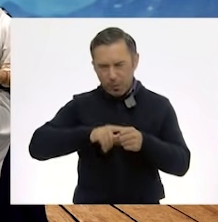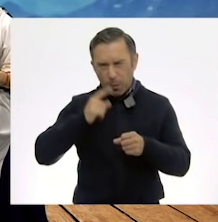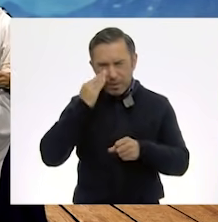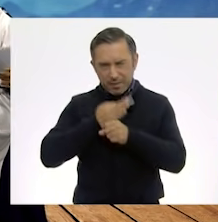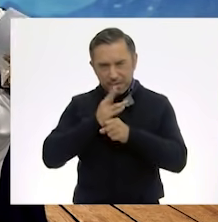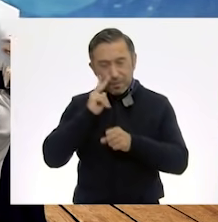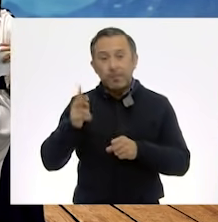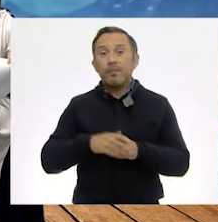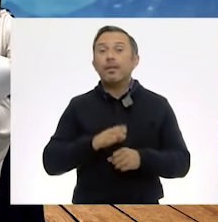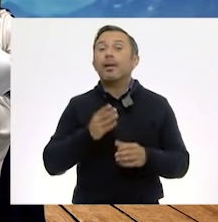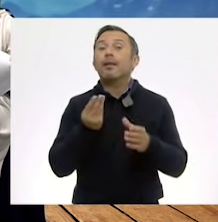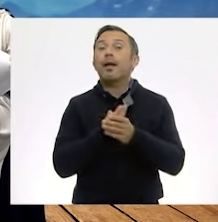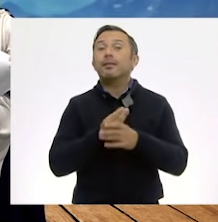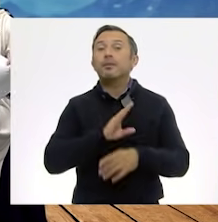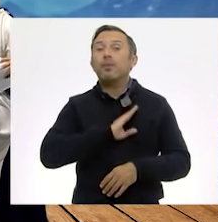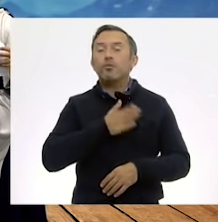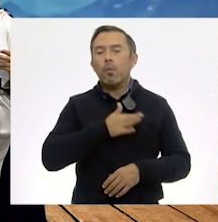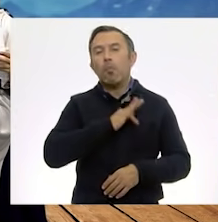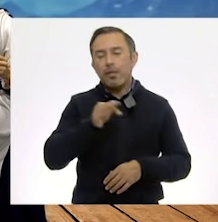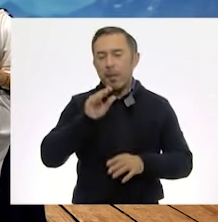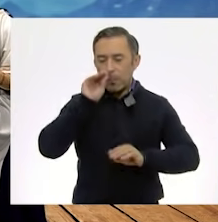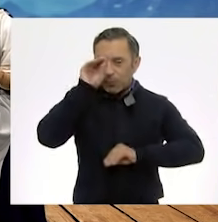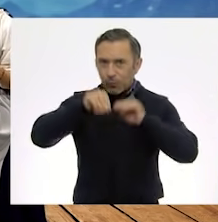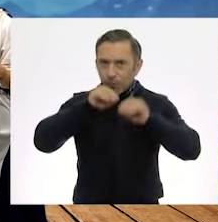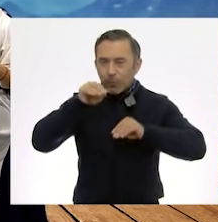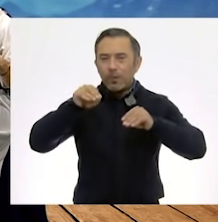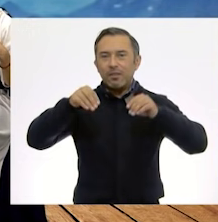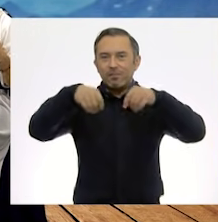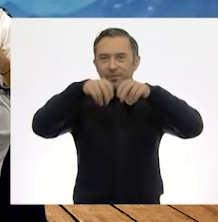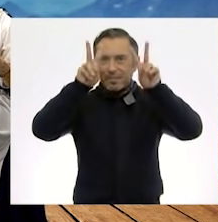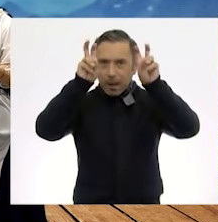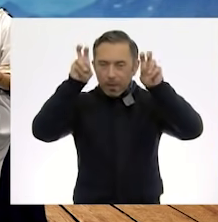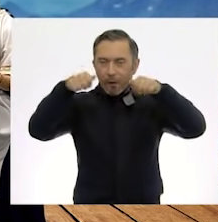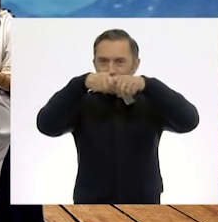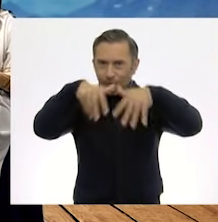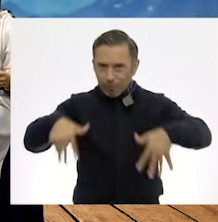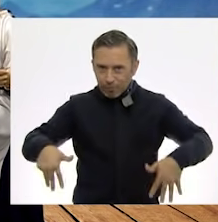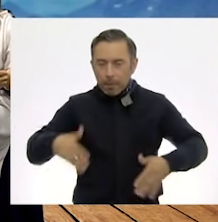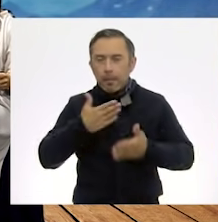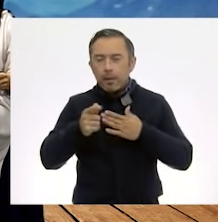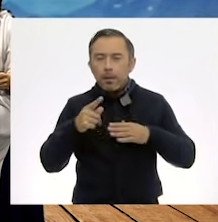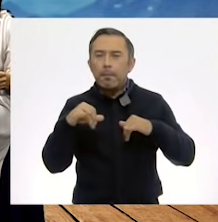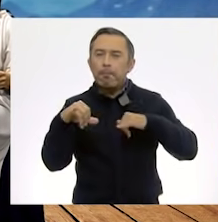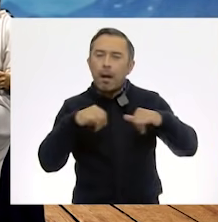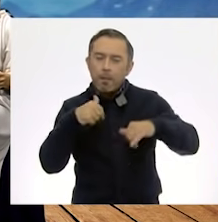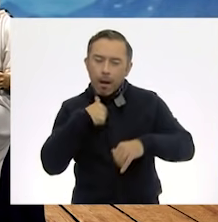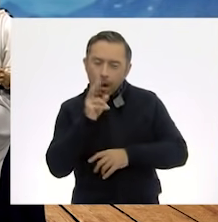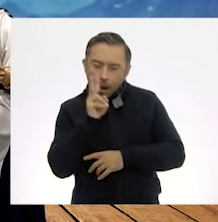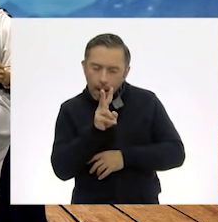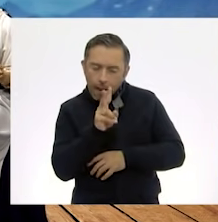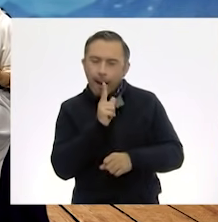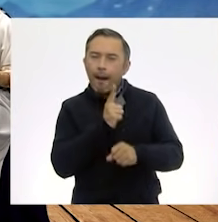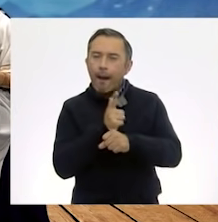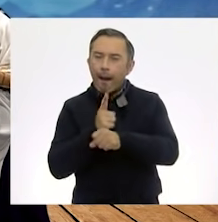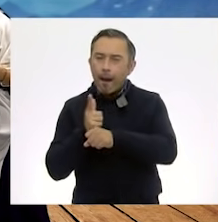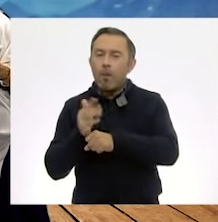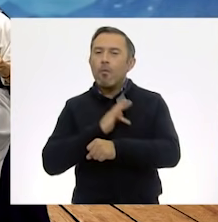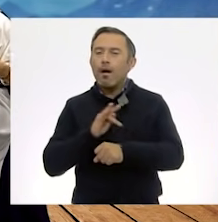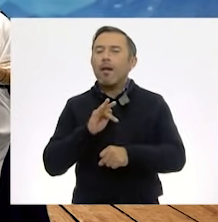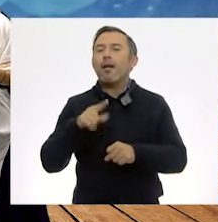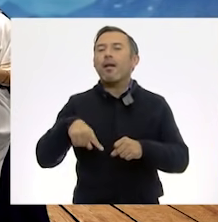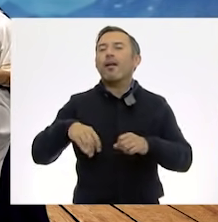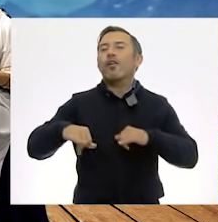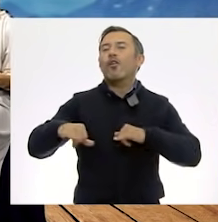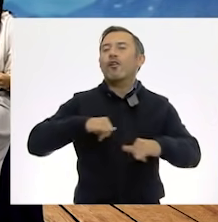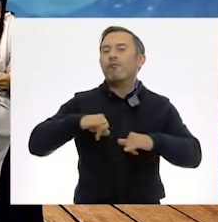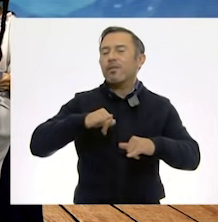de español a través de realizar esquemas y fijarnos también en los mapas y poner en práctica lo que hemos aprendido en